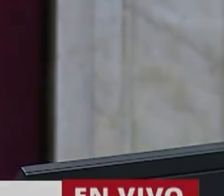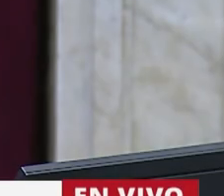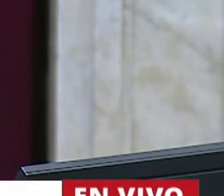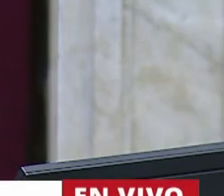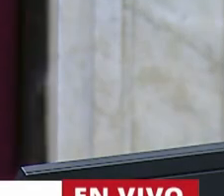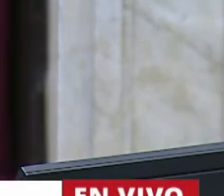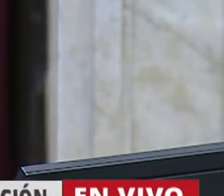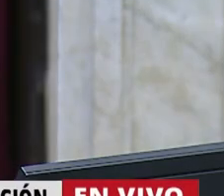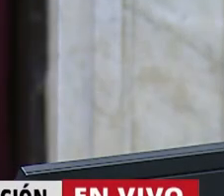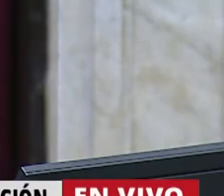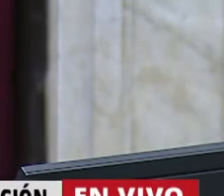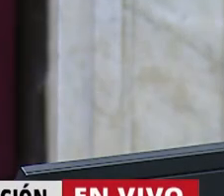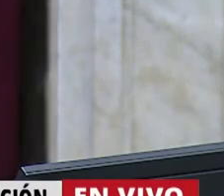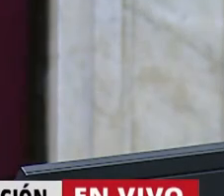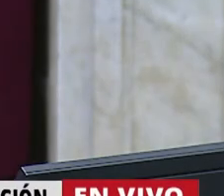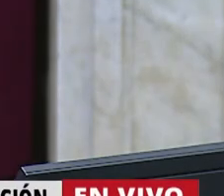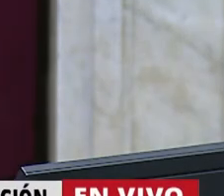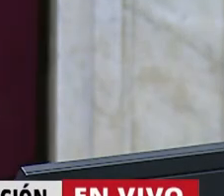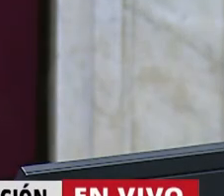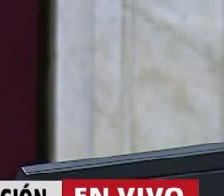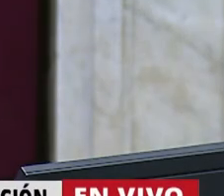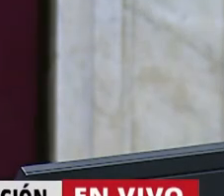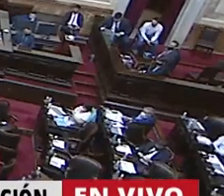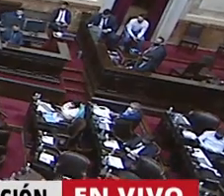uso de la palabra la diputada Alicia Terada.